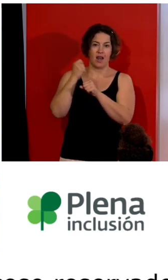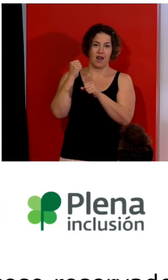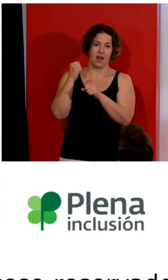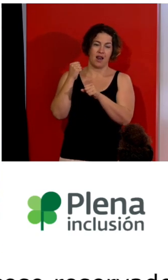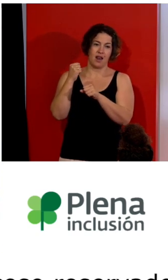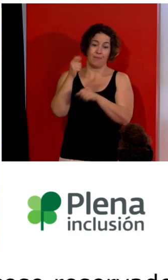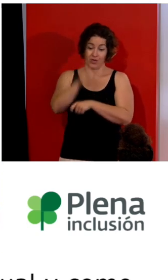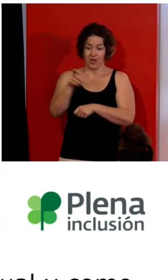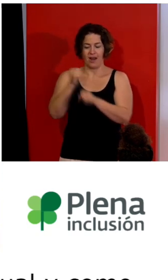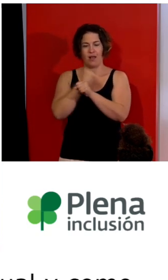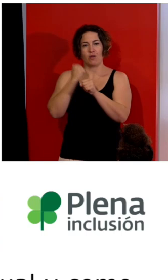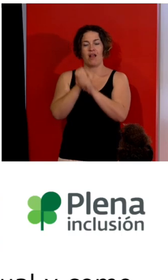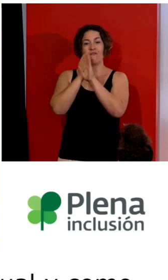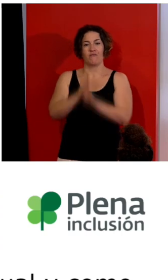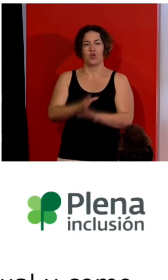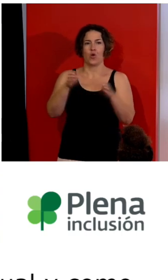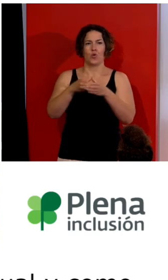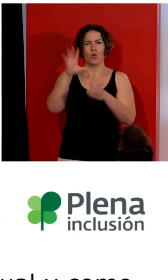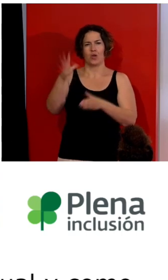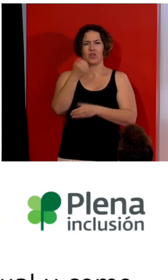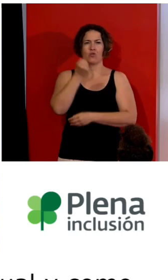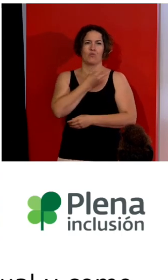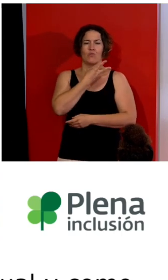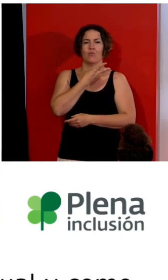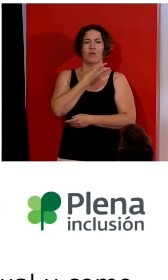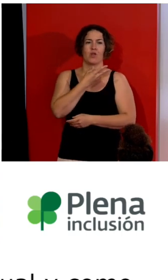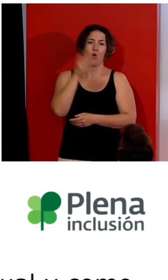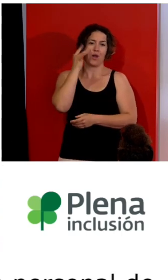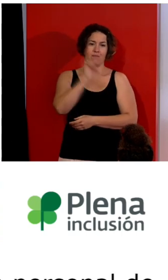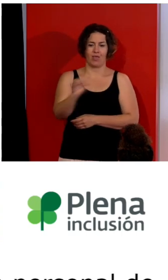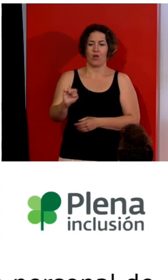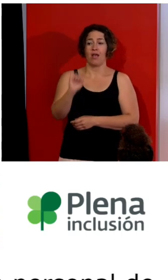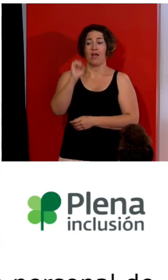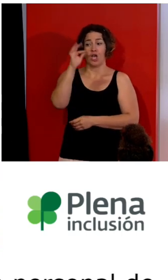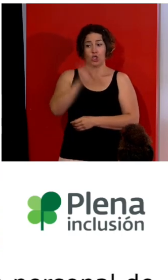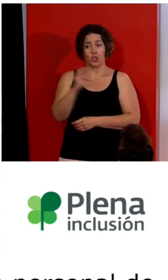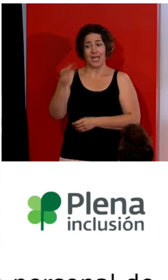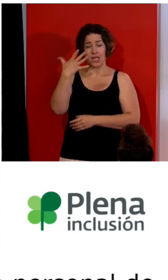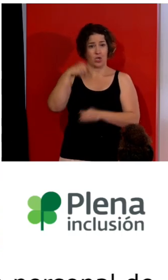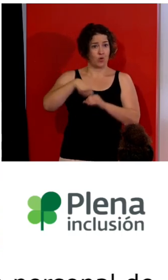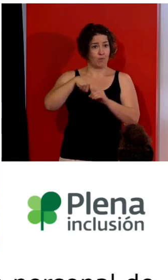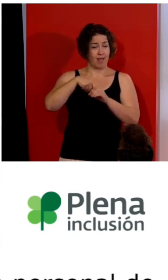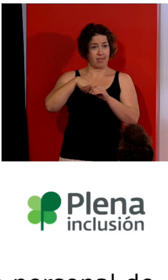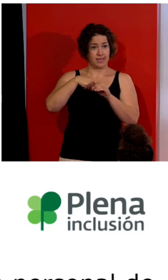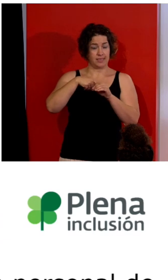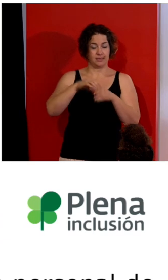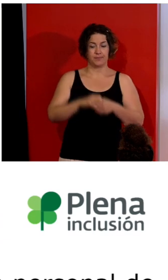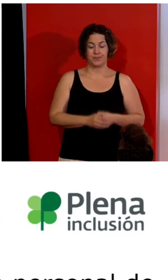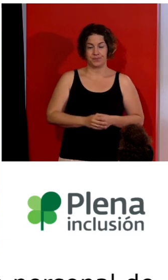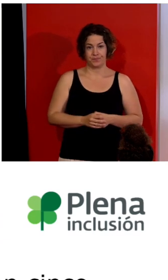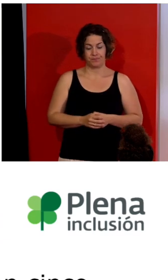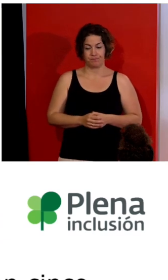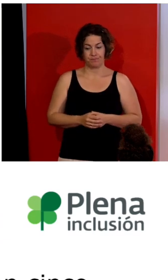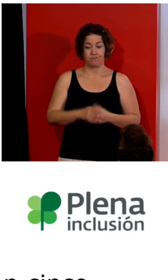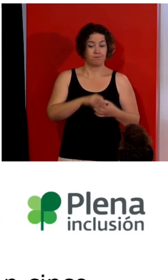grupo quinto de personal de servicios camarero o limpiador. Fueron 5 plazas. Estaba sujeto a toda la, como no